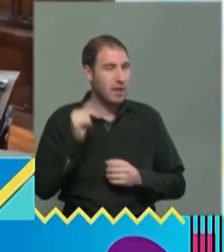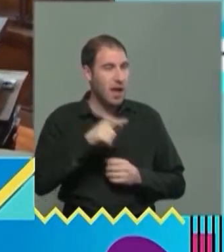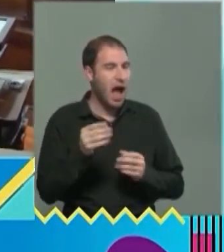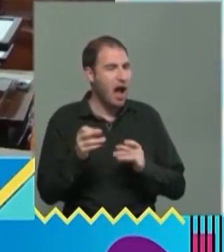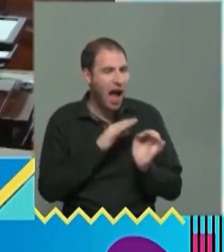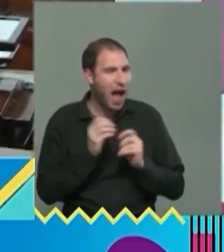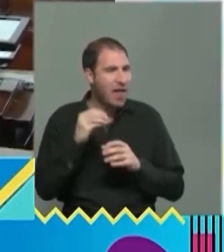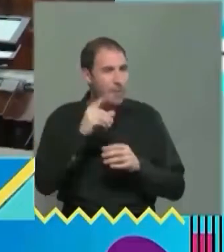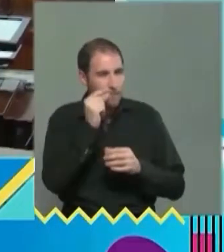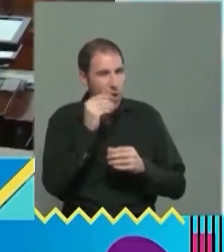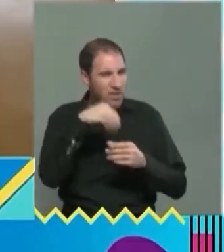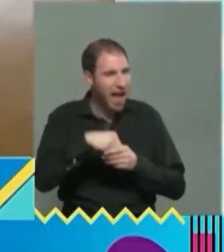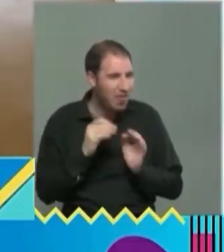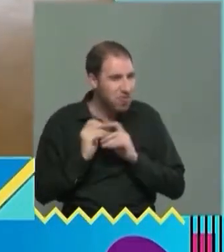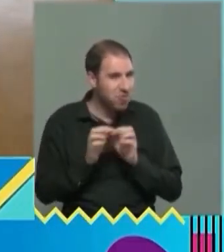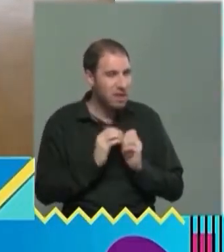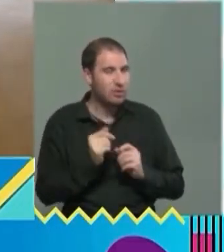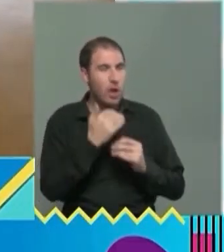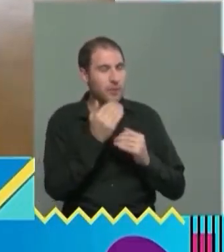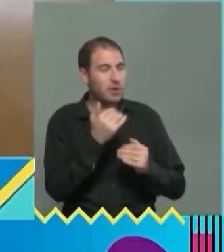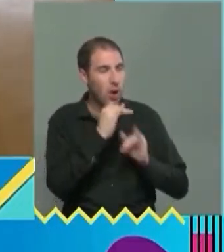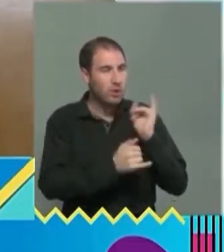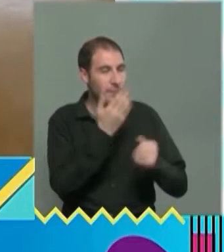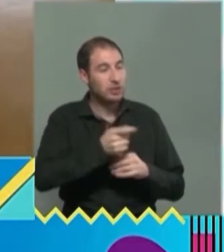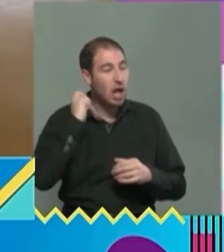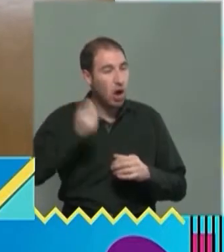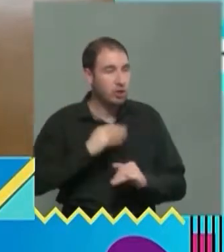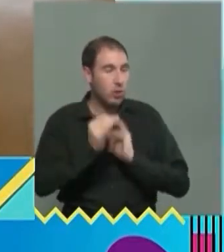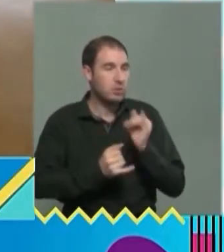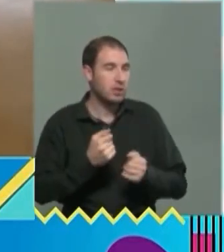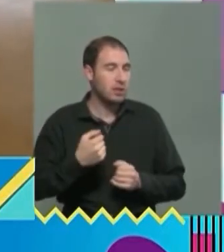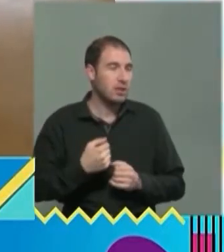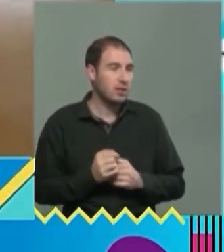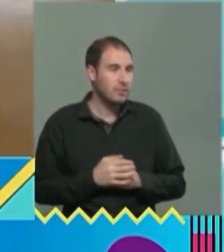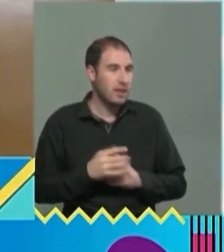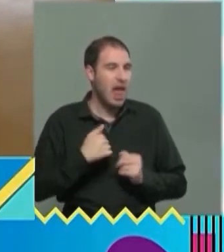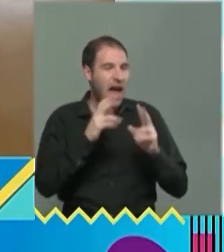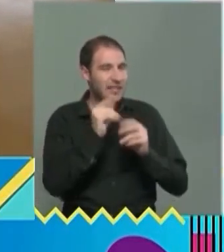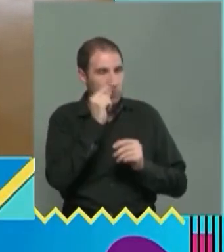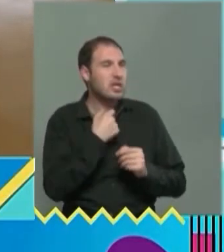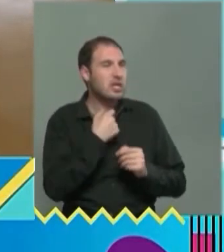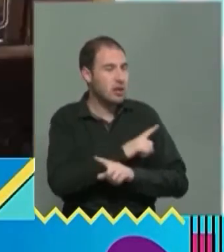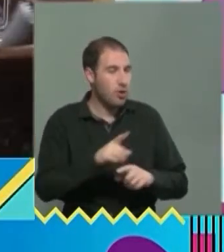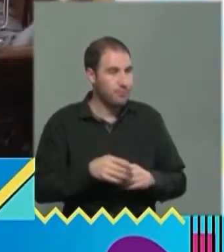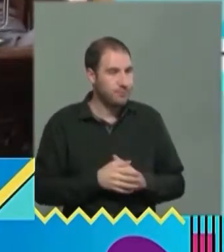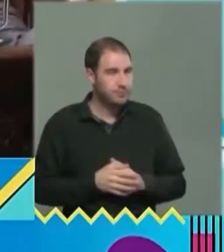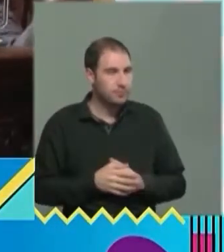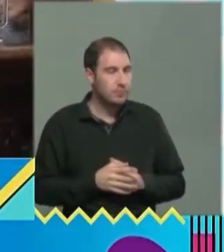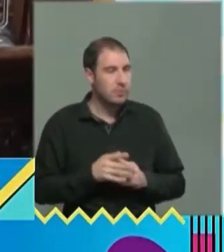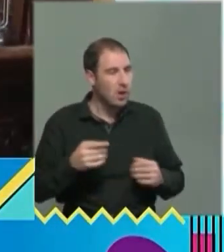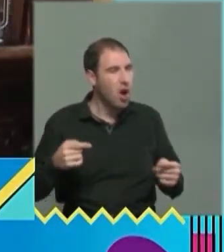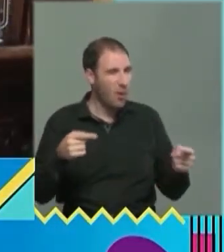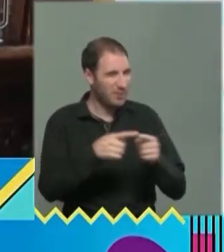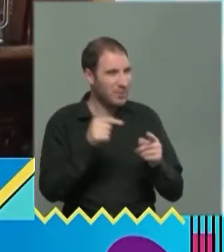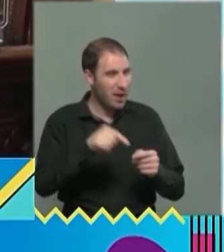internas políticas, más allá de que cuando uno habla con los miembros de la Corte dicen no querer hacer análisis político. ¿Se buscaba